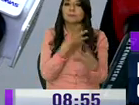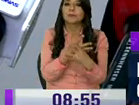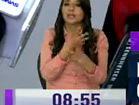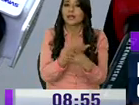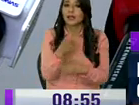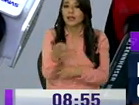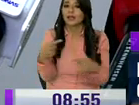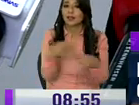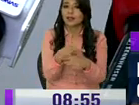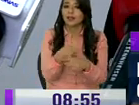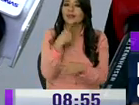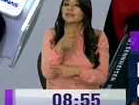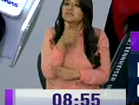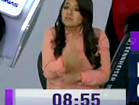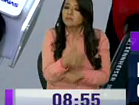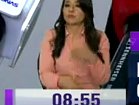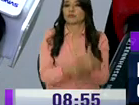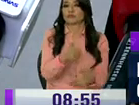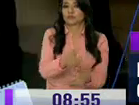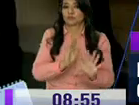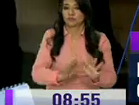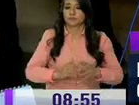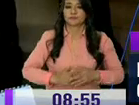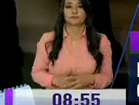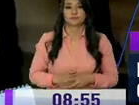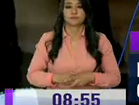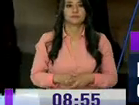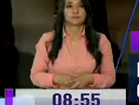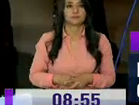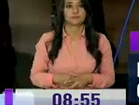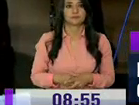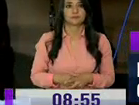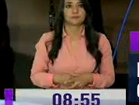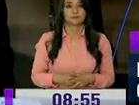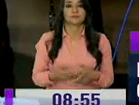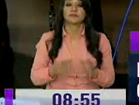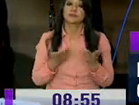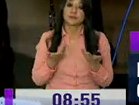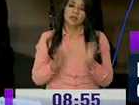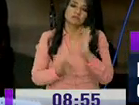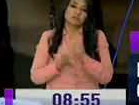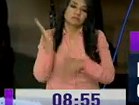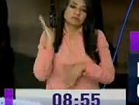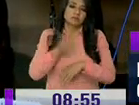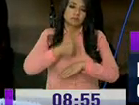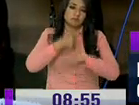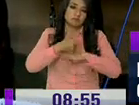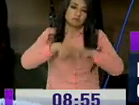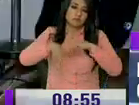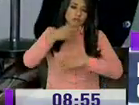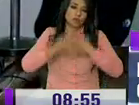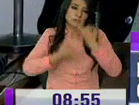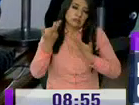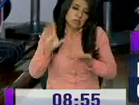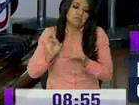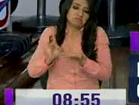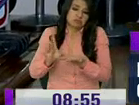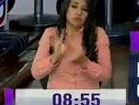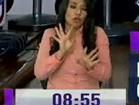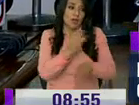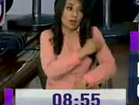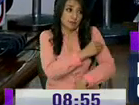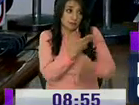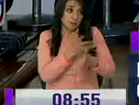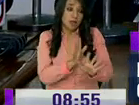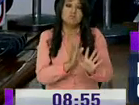Penal establece su propio procedimiento. Al tiempo de alistar sus cosas para dejar la Corte Nacional de Justicia, al ser